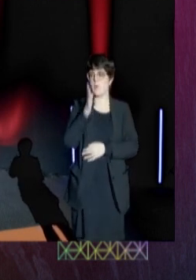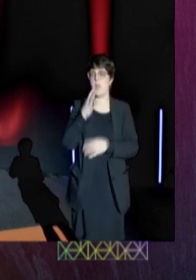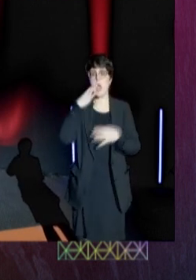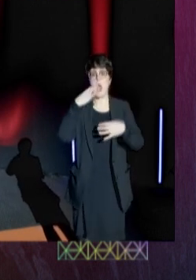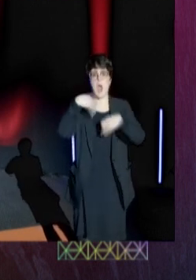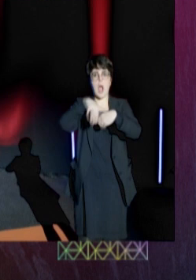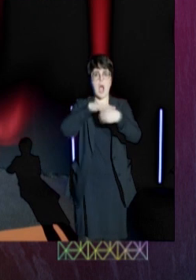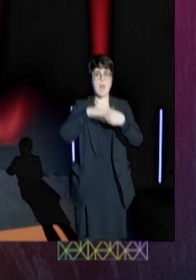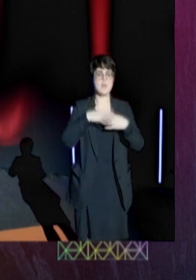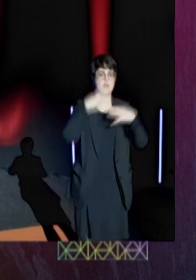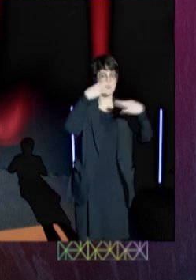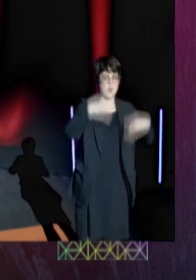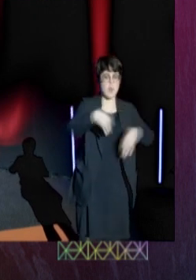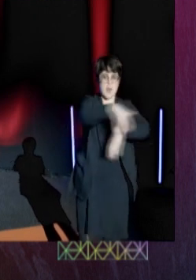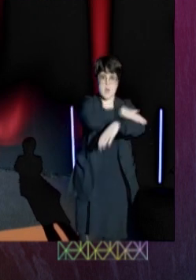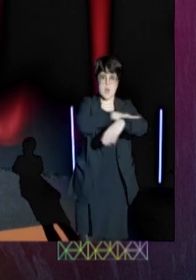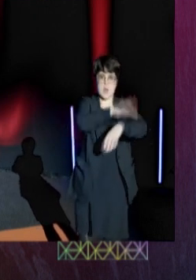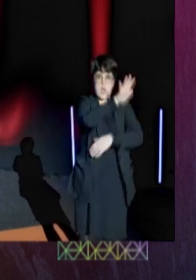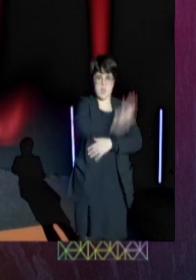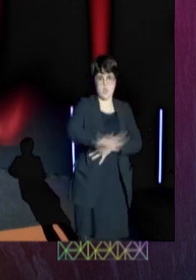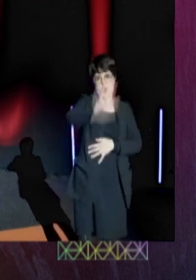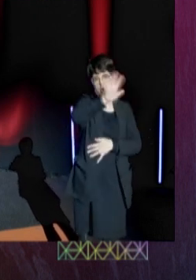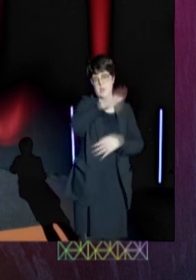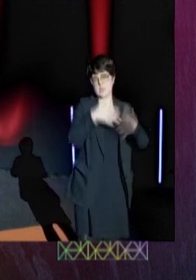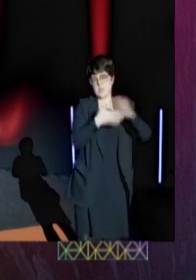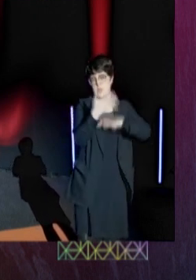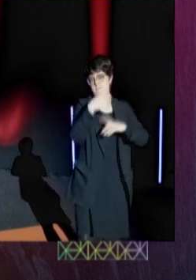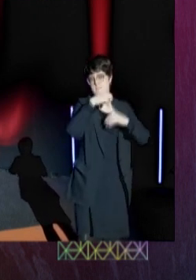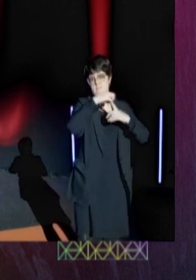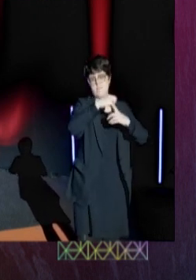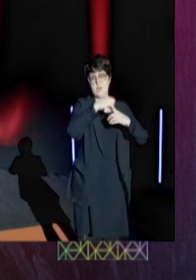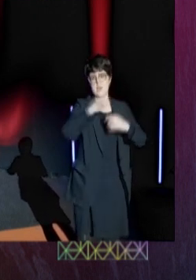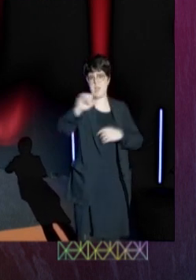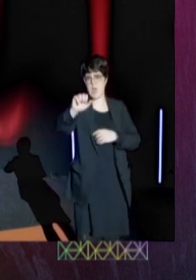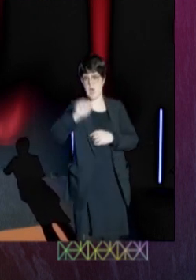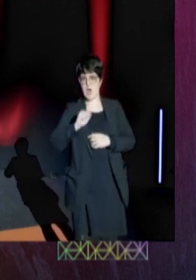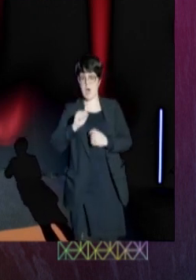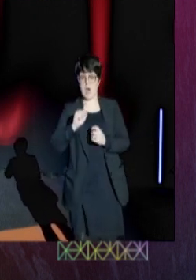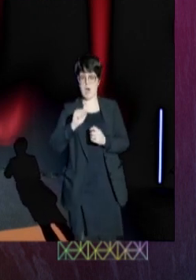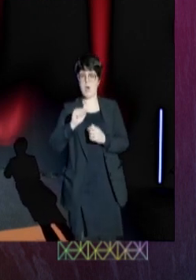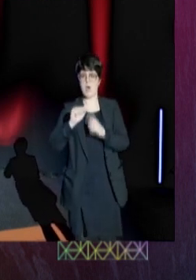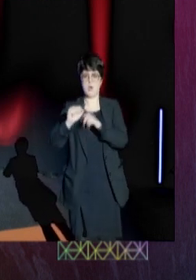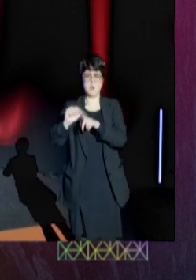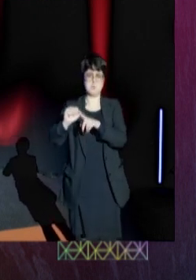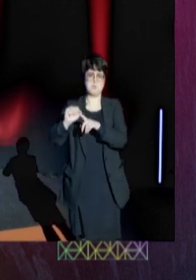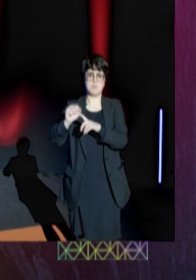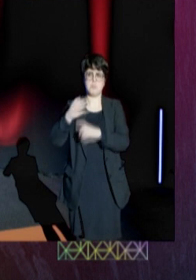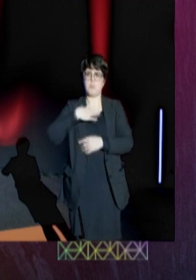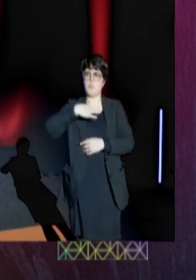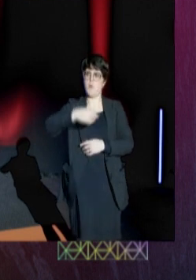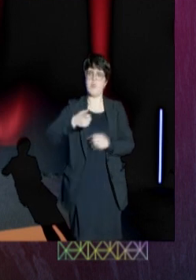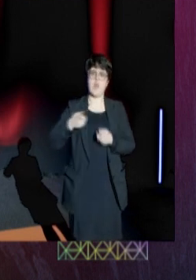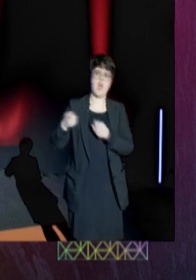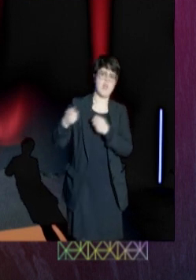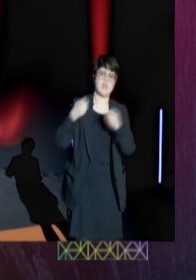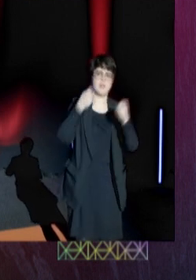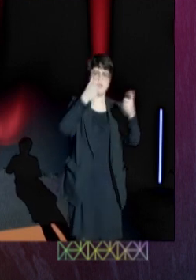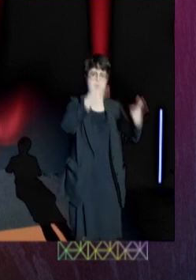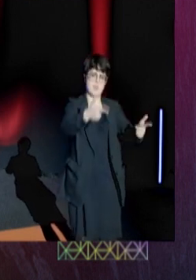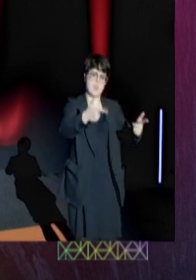seguridad nacional que son claramente de es clave que la Inteligencia artificial puede a tener aportaciones muy